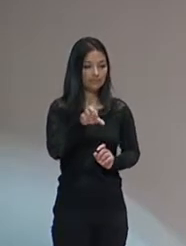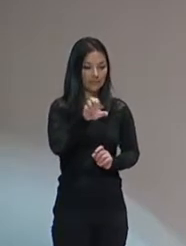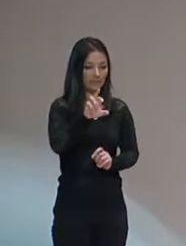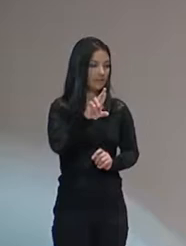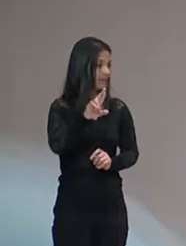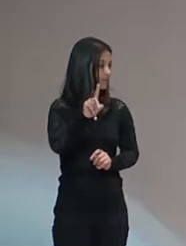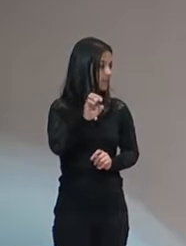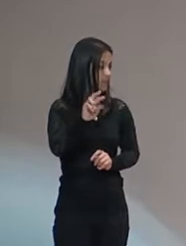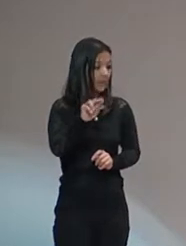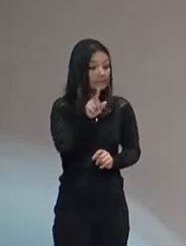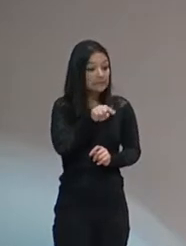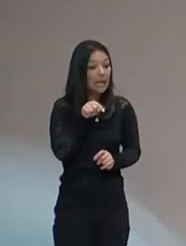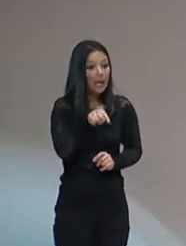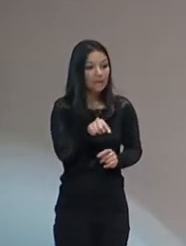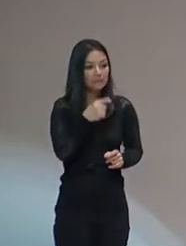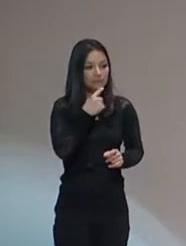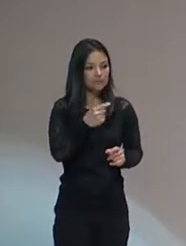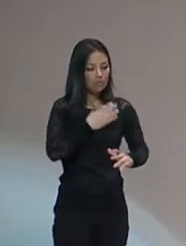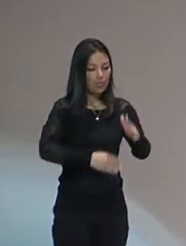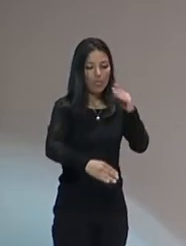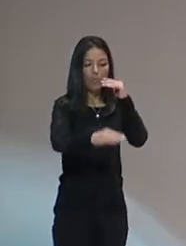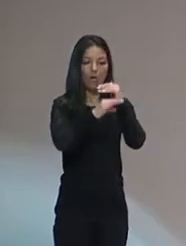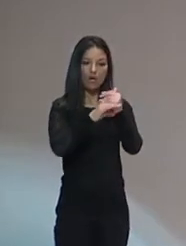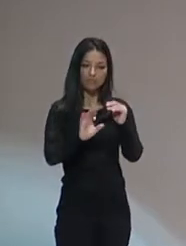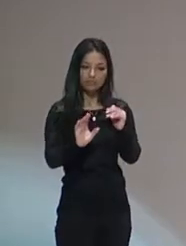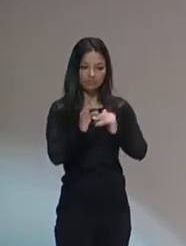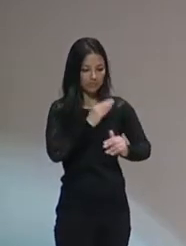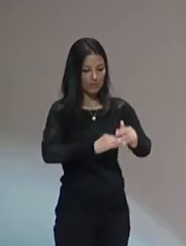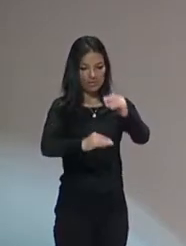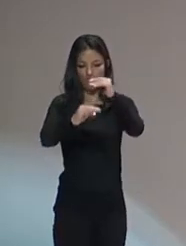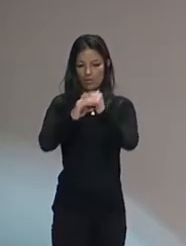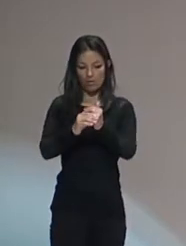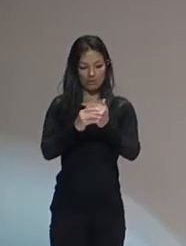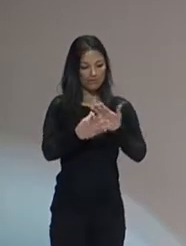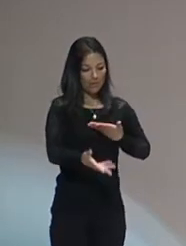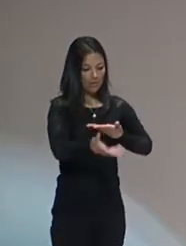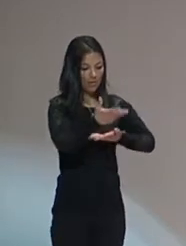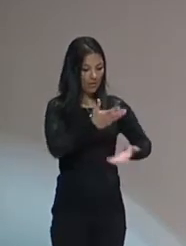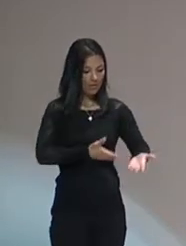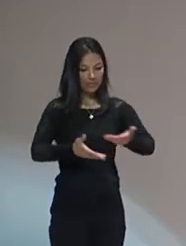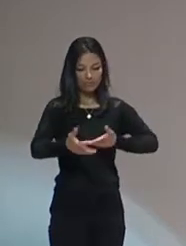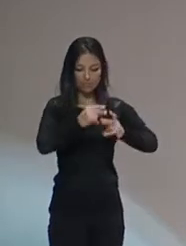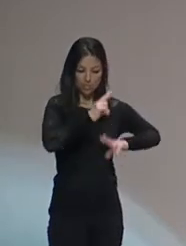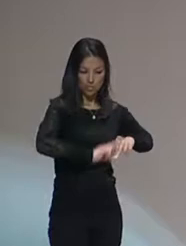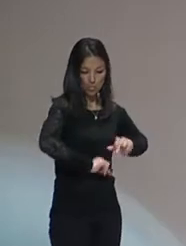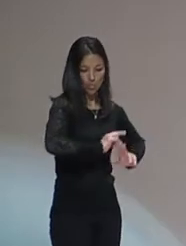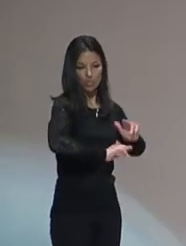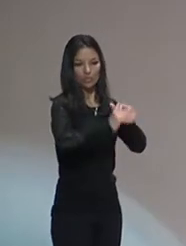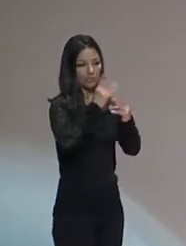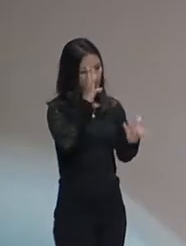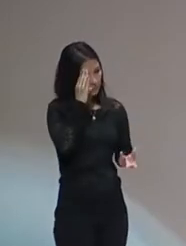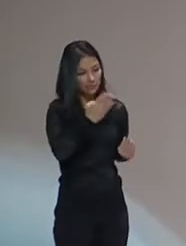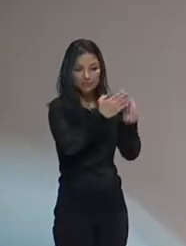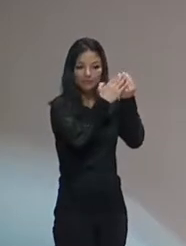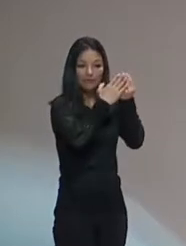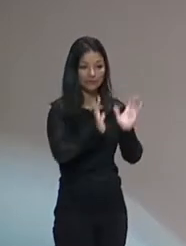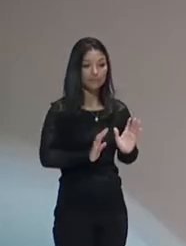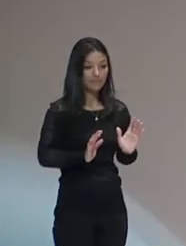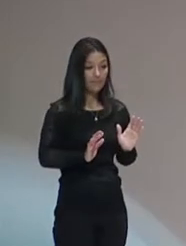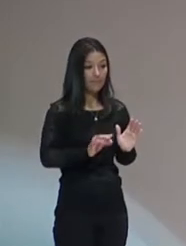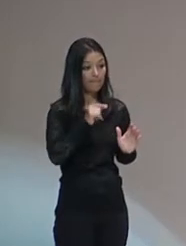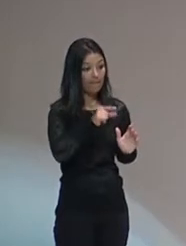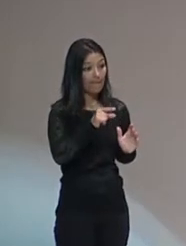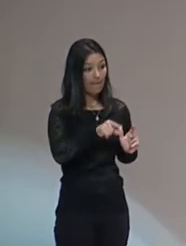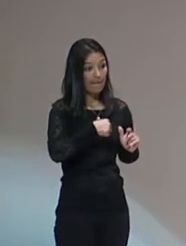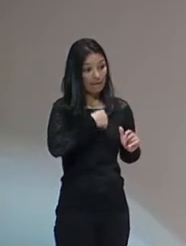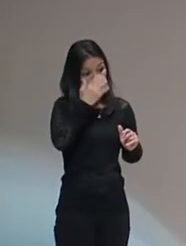conmigo estamos prestas a construir un saber. Y un saber que más que disciplinar es un